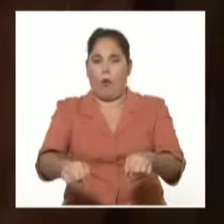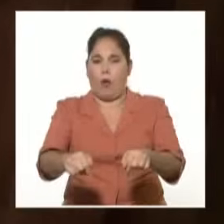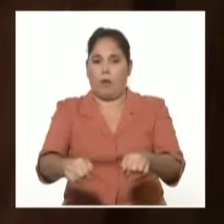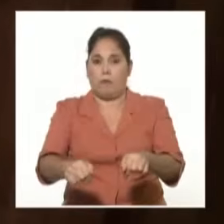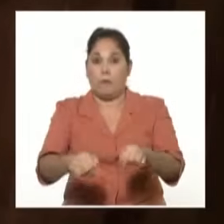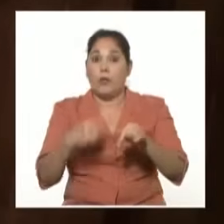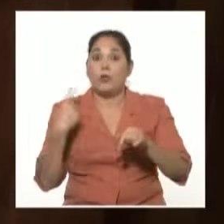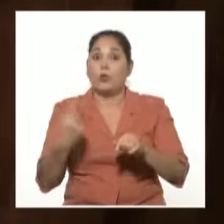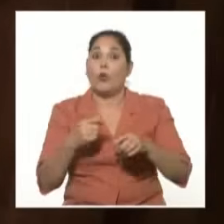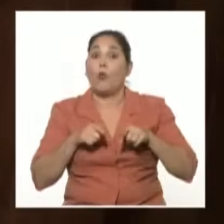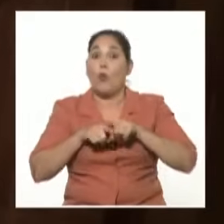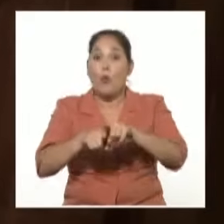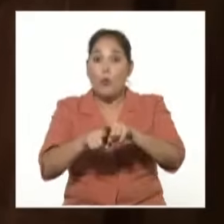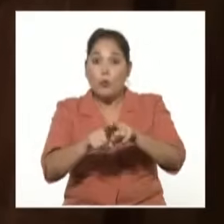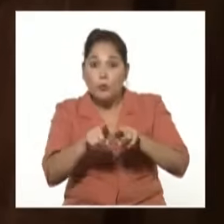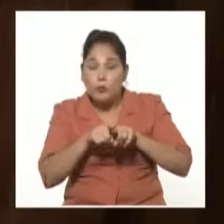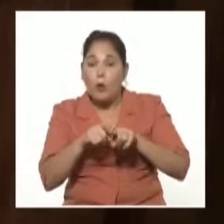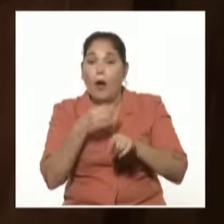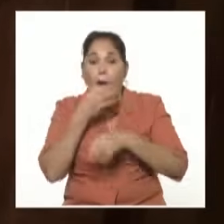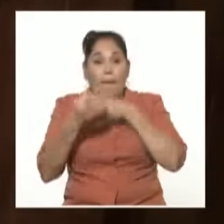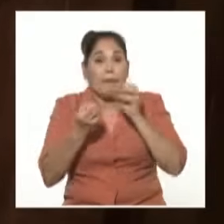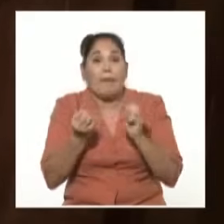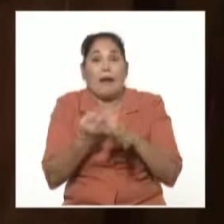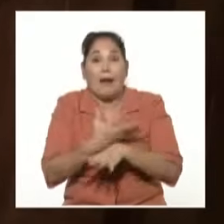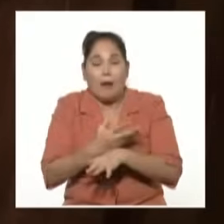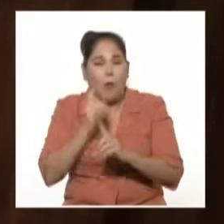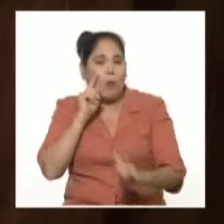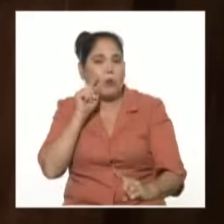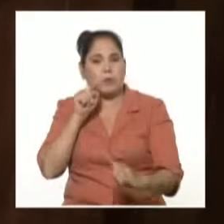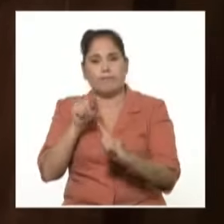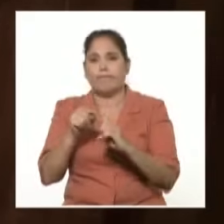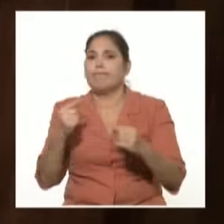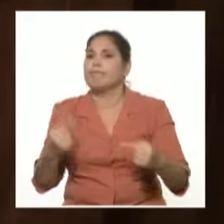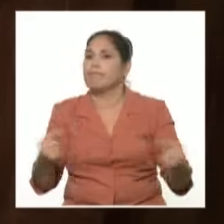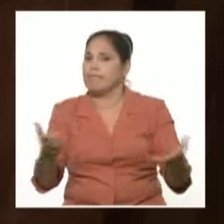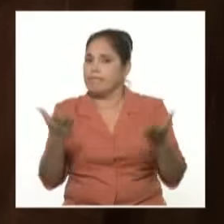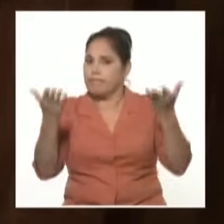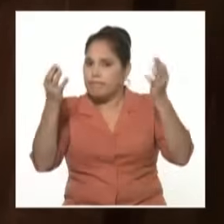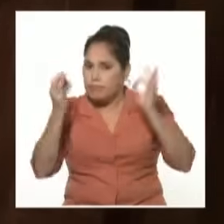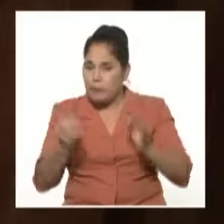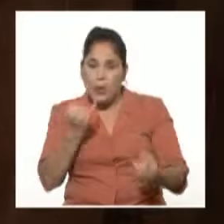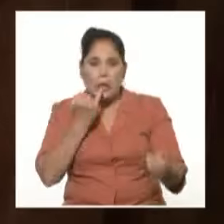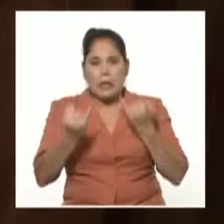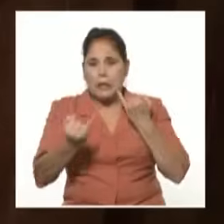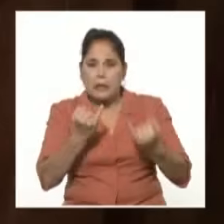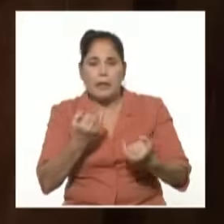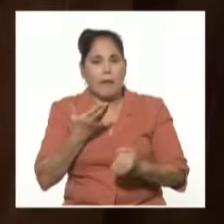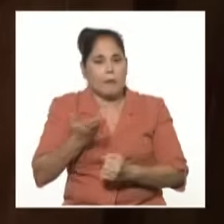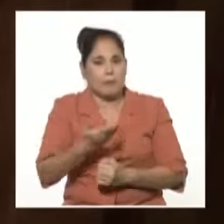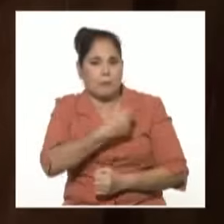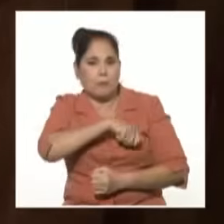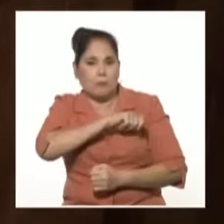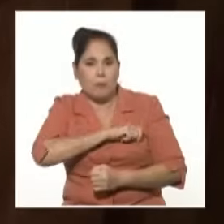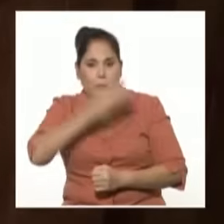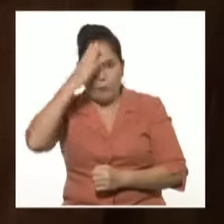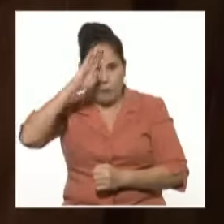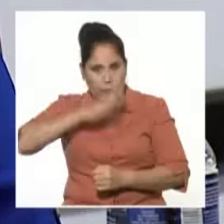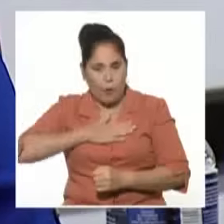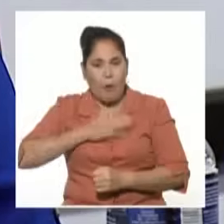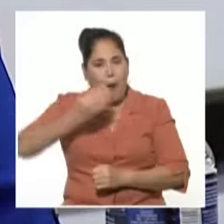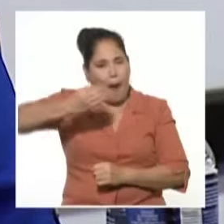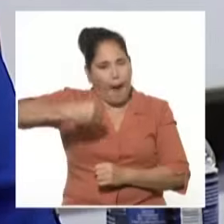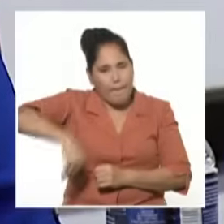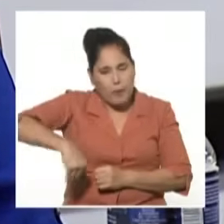movilizando fuerzas y talento con claridad en los objetivos, conectando intereses y demandas del país con el